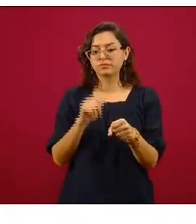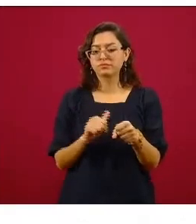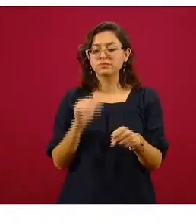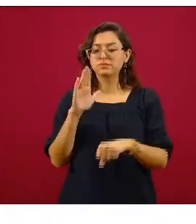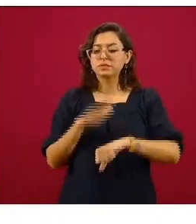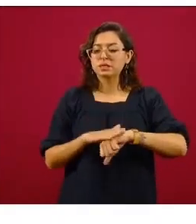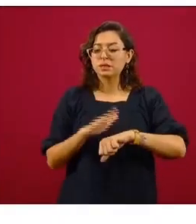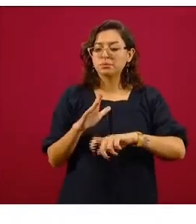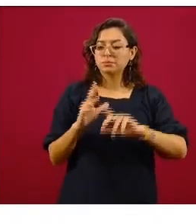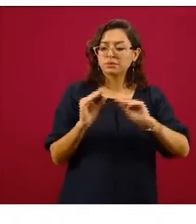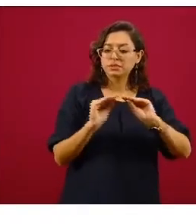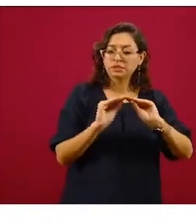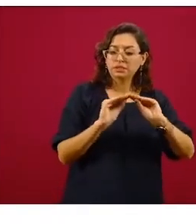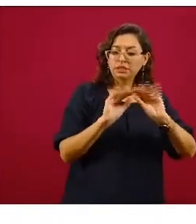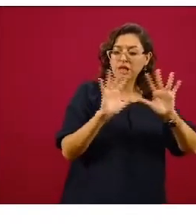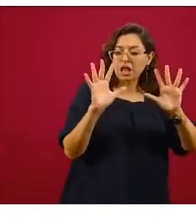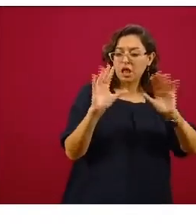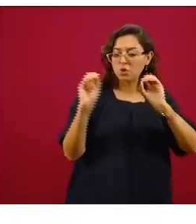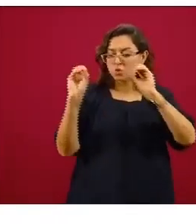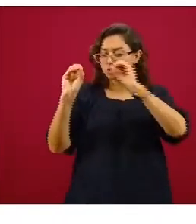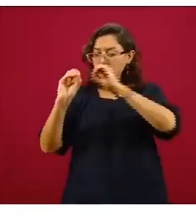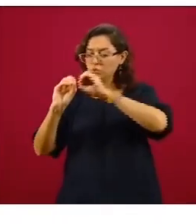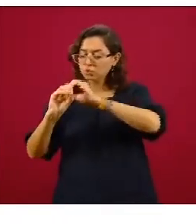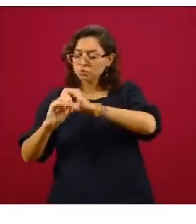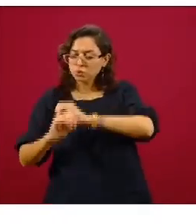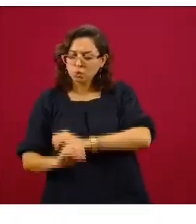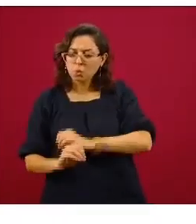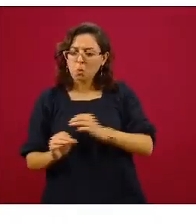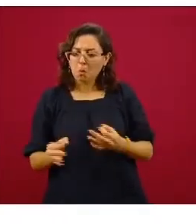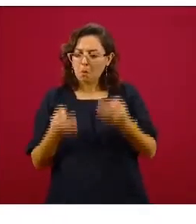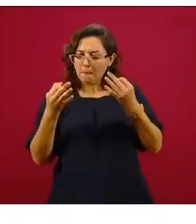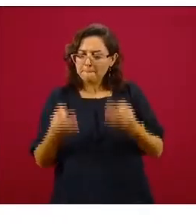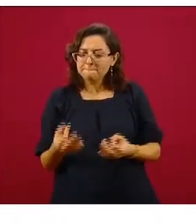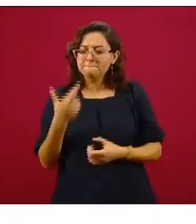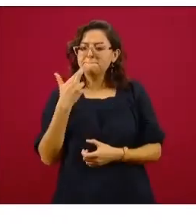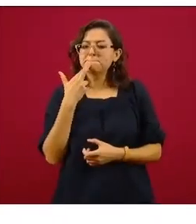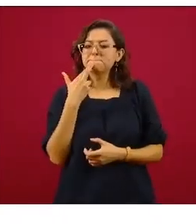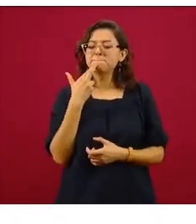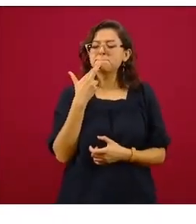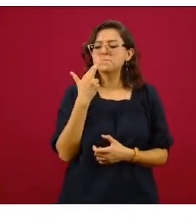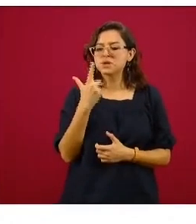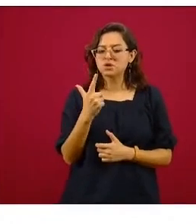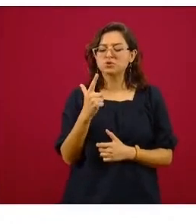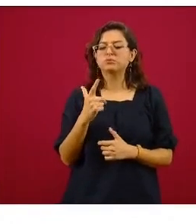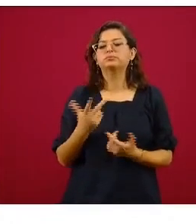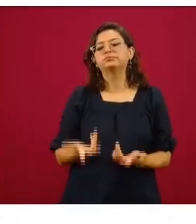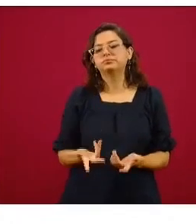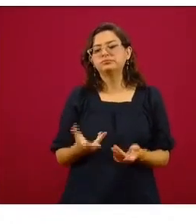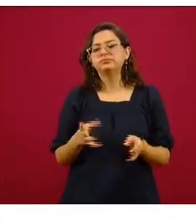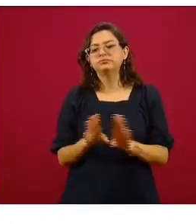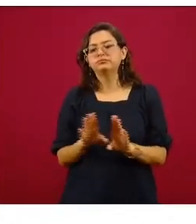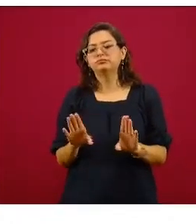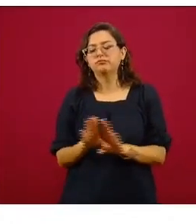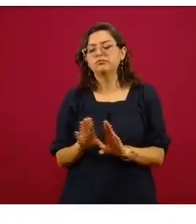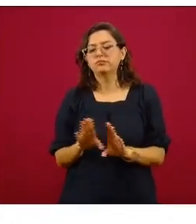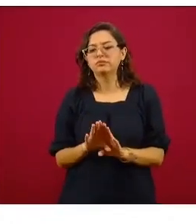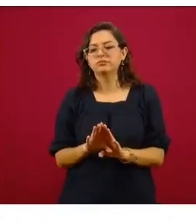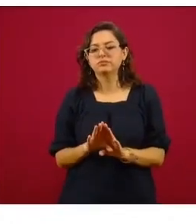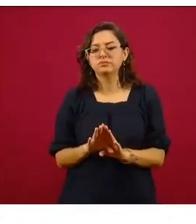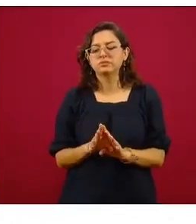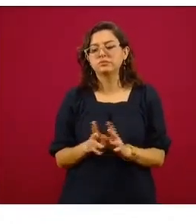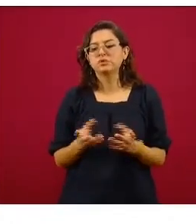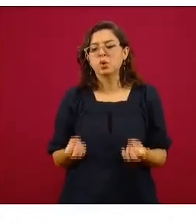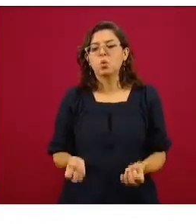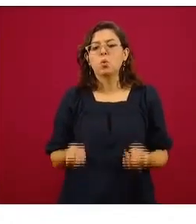poco más adecuada a la que veníamos manejando y en función también que tiene que ver con los cortes de